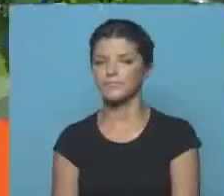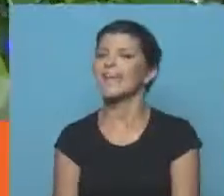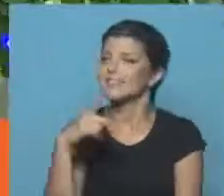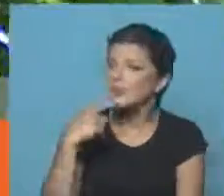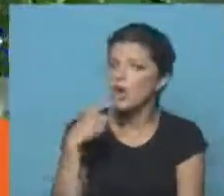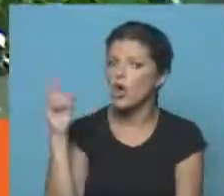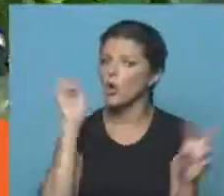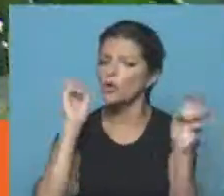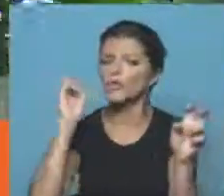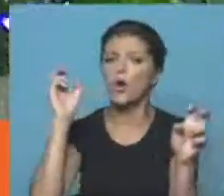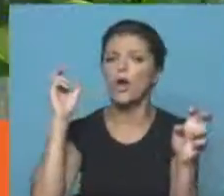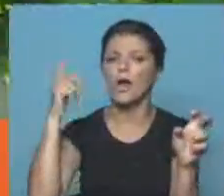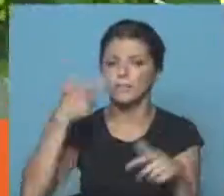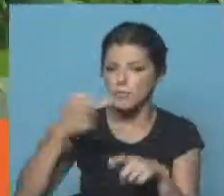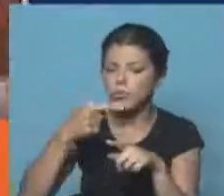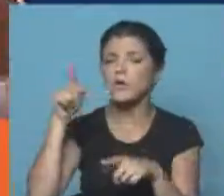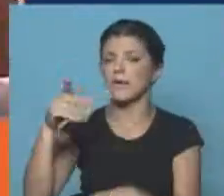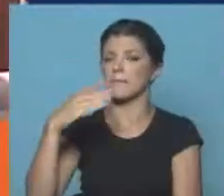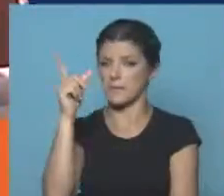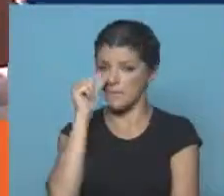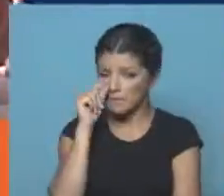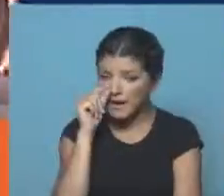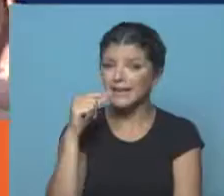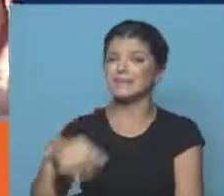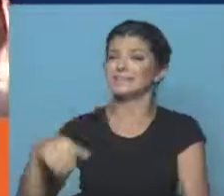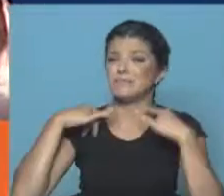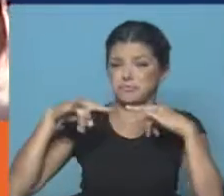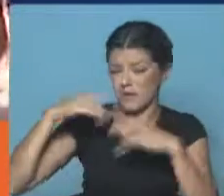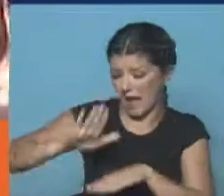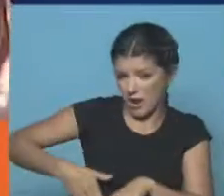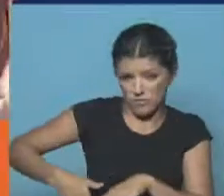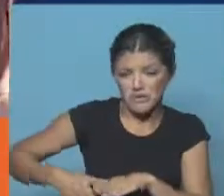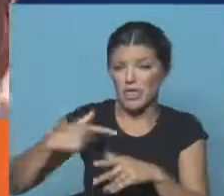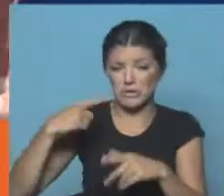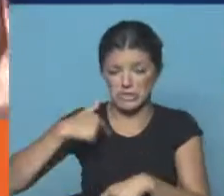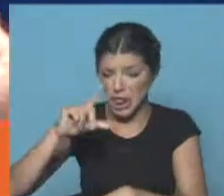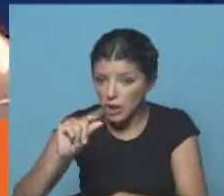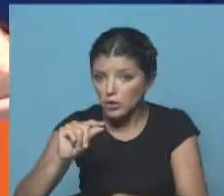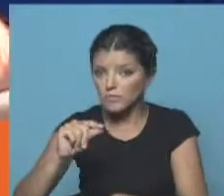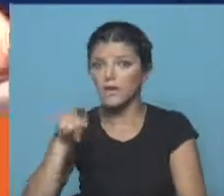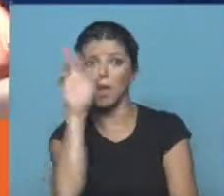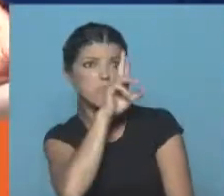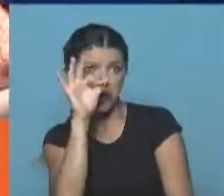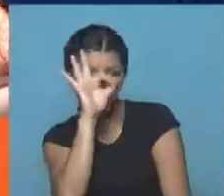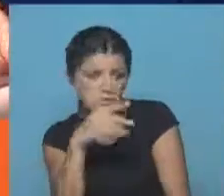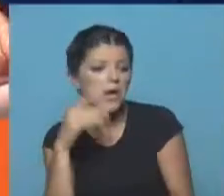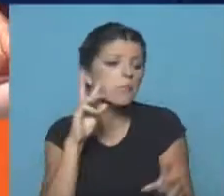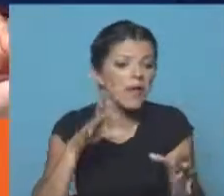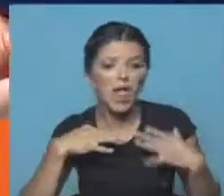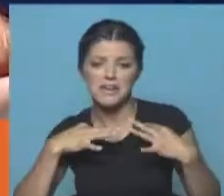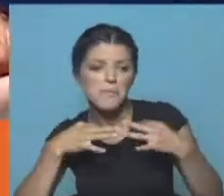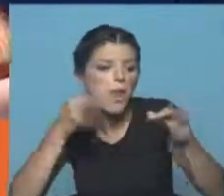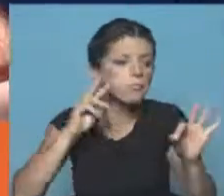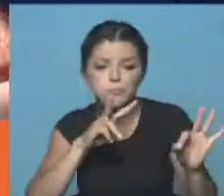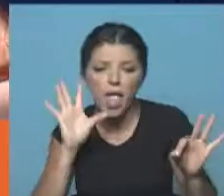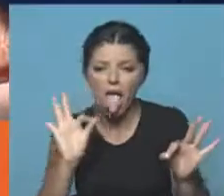disparo, de que mi papá se quejaba del dolor al costado, jamás le retiró, le levantó la remera,